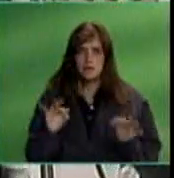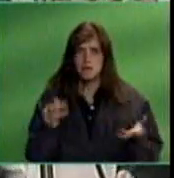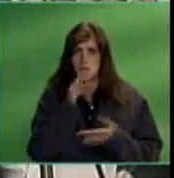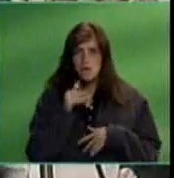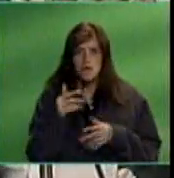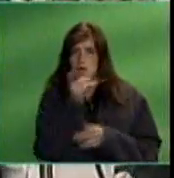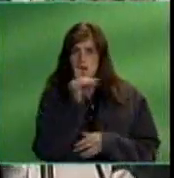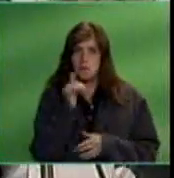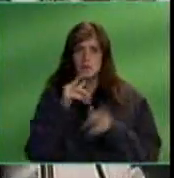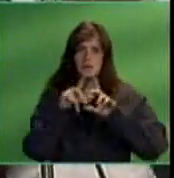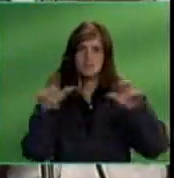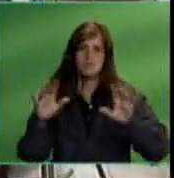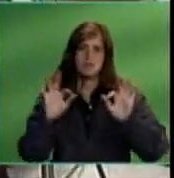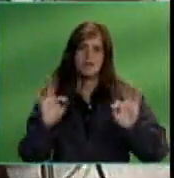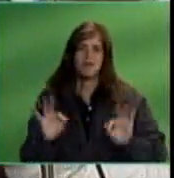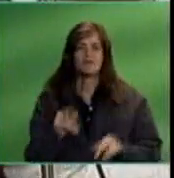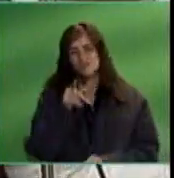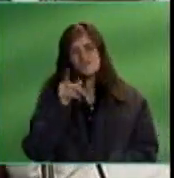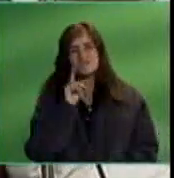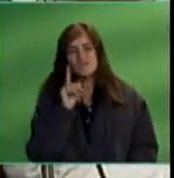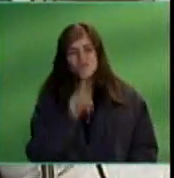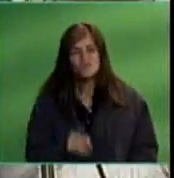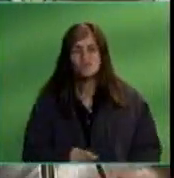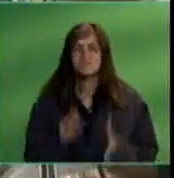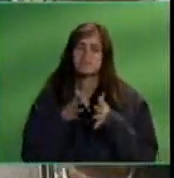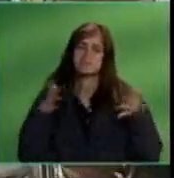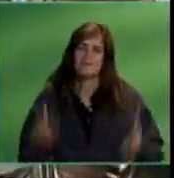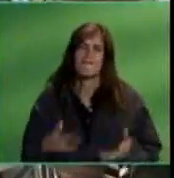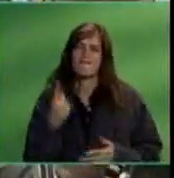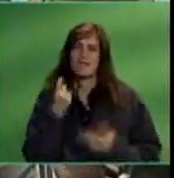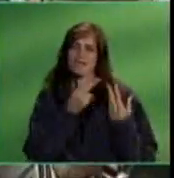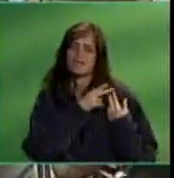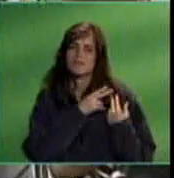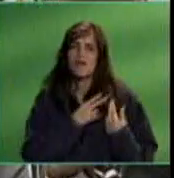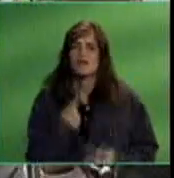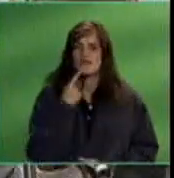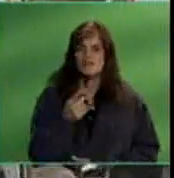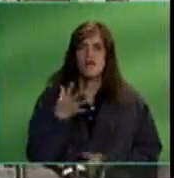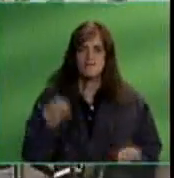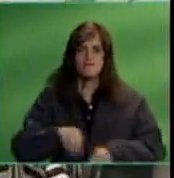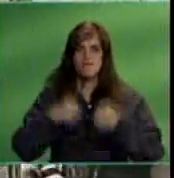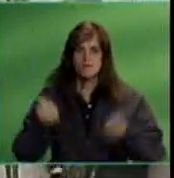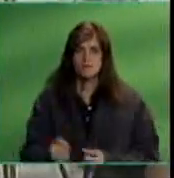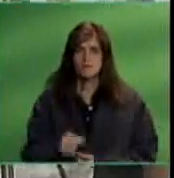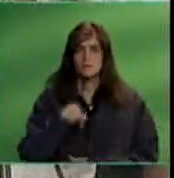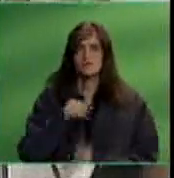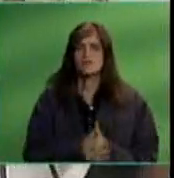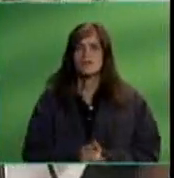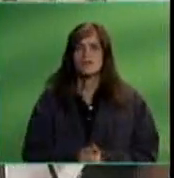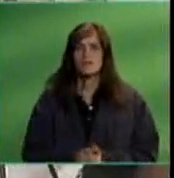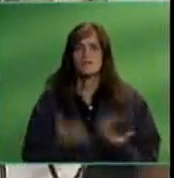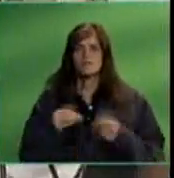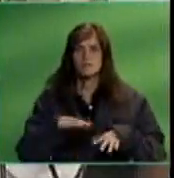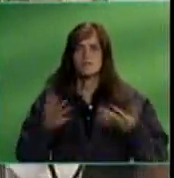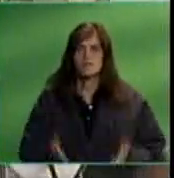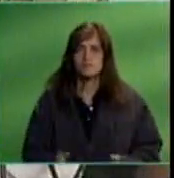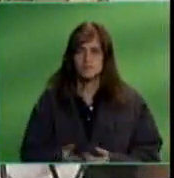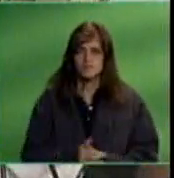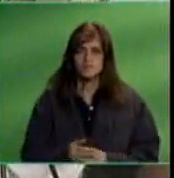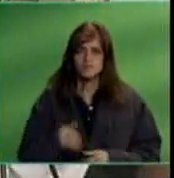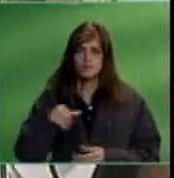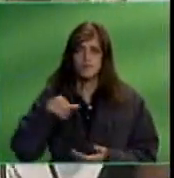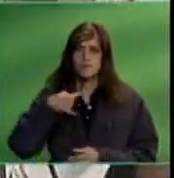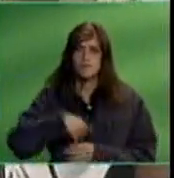cámara de televisión grabó nada Usted es un mentiroso y un irresponsable dice que hay violencia en 397 centros y mostra